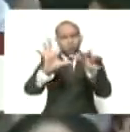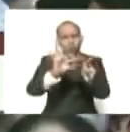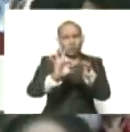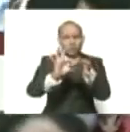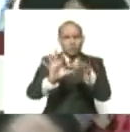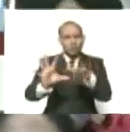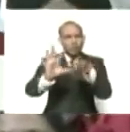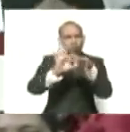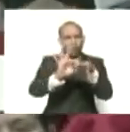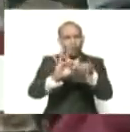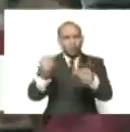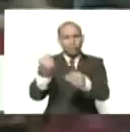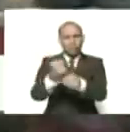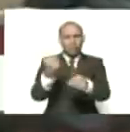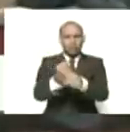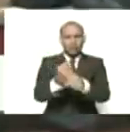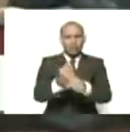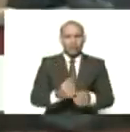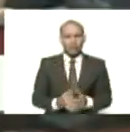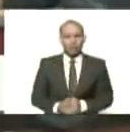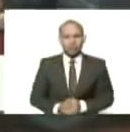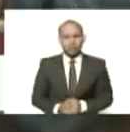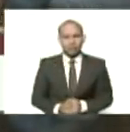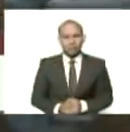Unir, articular.